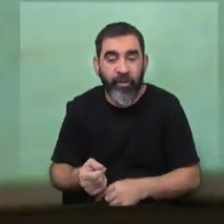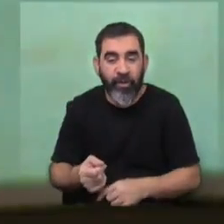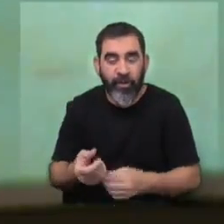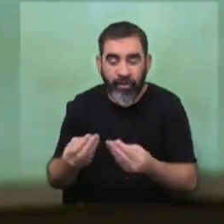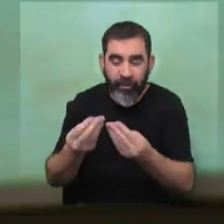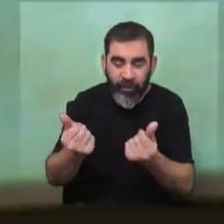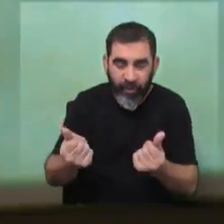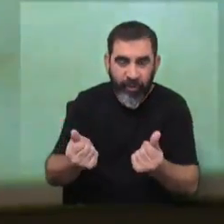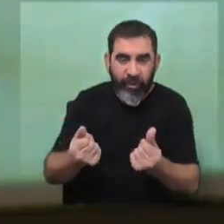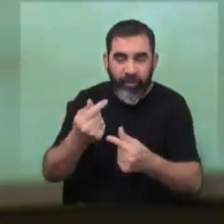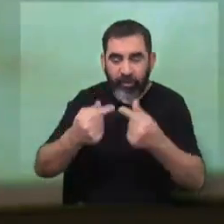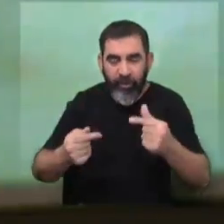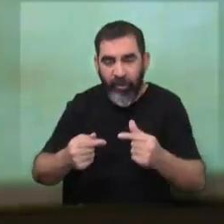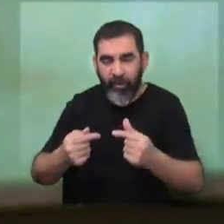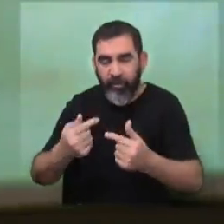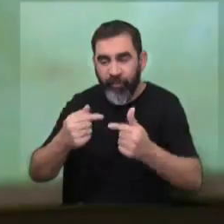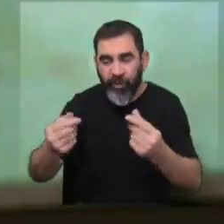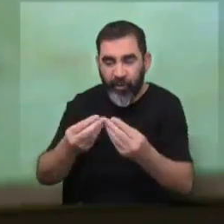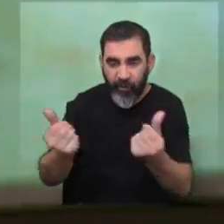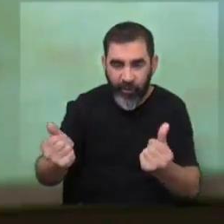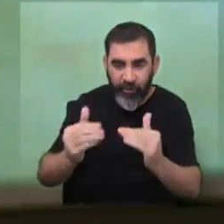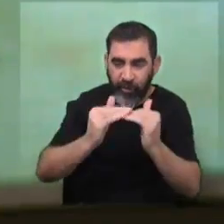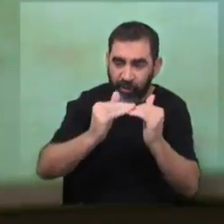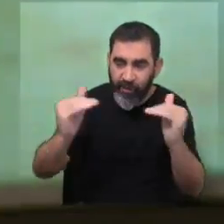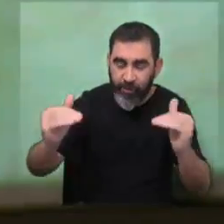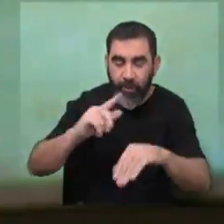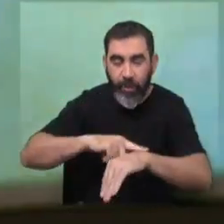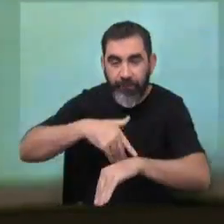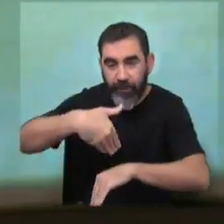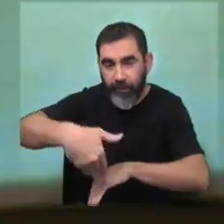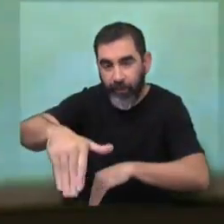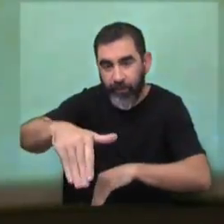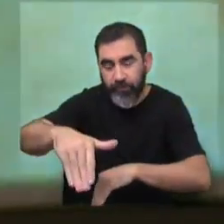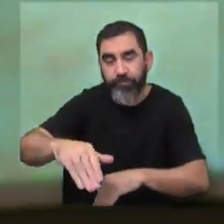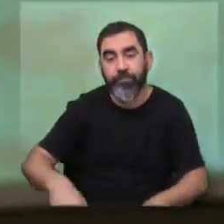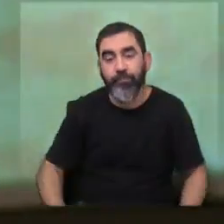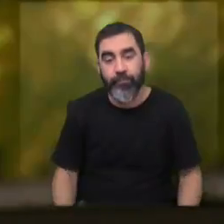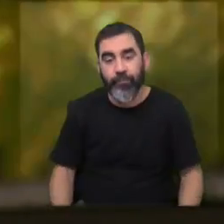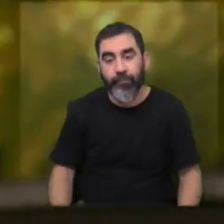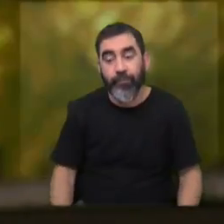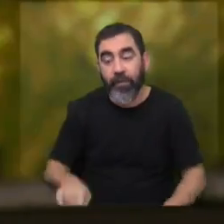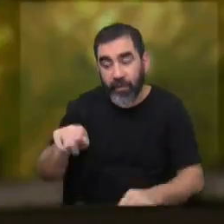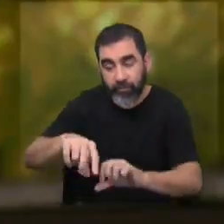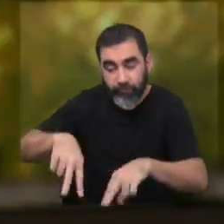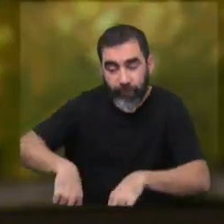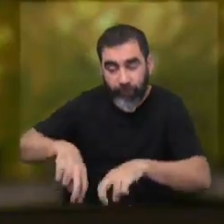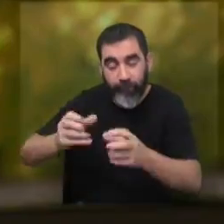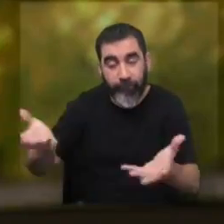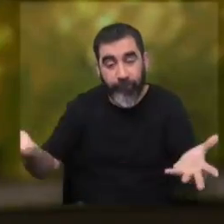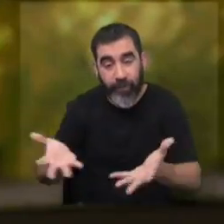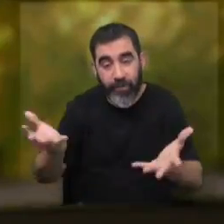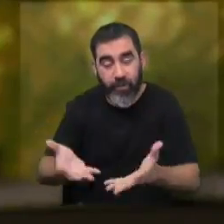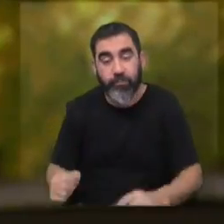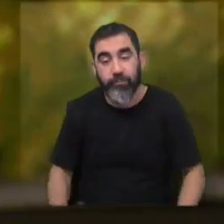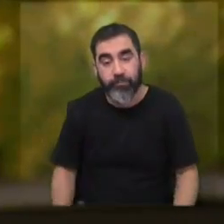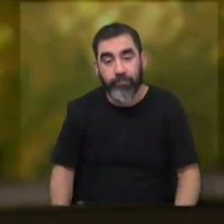solubilidad, interacciones con otros productos, estabilidad con el tiempo. Bueno, y esto es lo que nosotros estamos haciendo. Esto nos